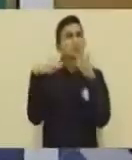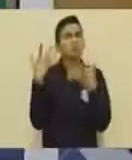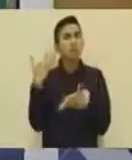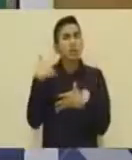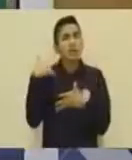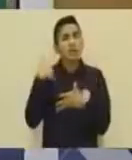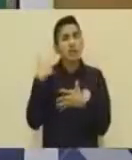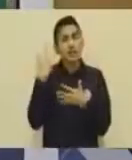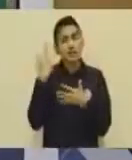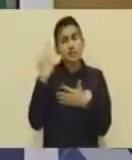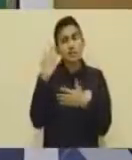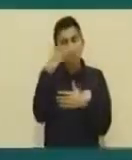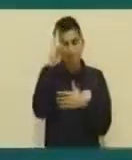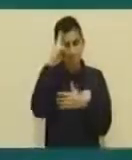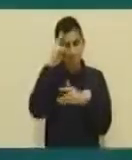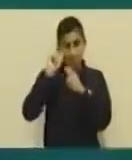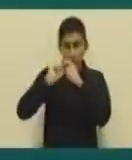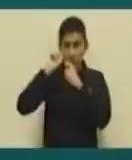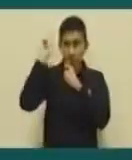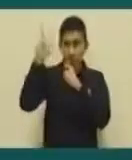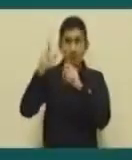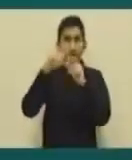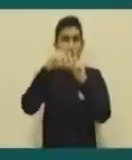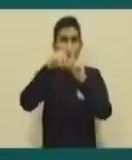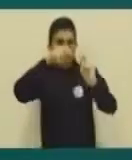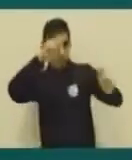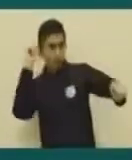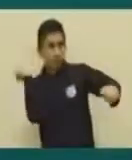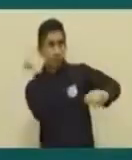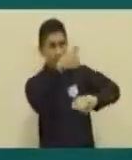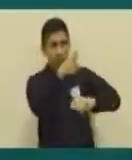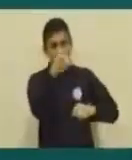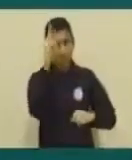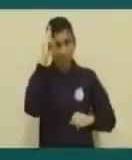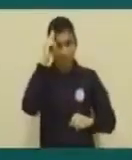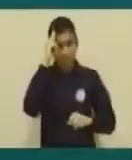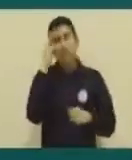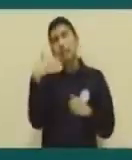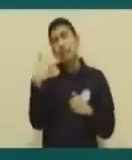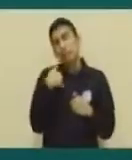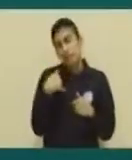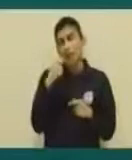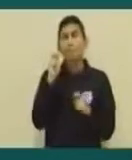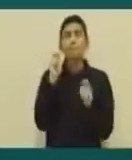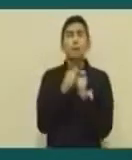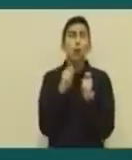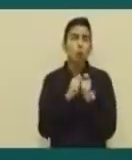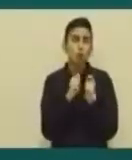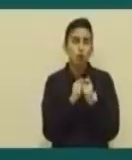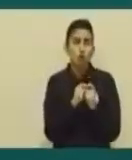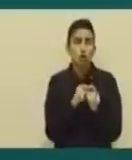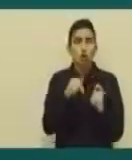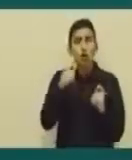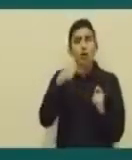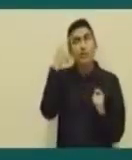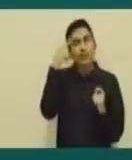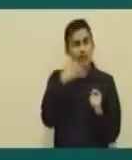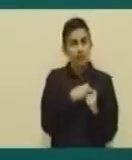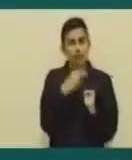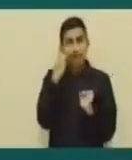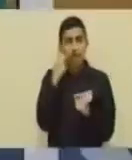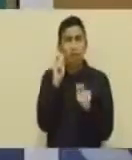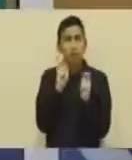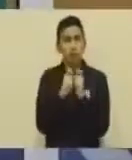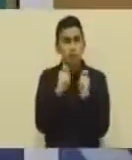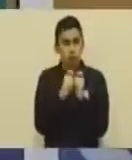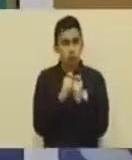cuales lanzaban las flechas para poder tener ciertas puntuaciones y vamos a ver qué pasó con las puntuaciones de estos